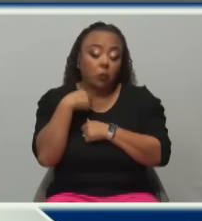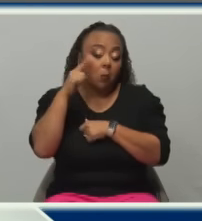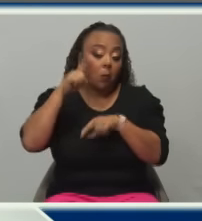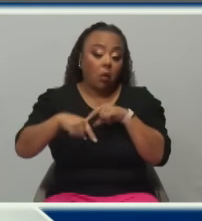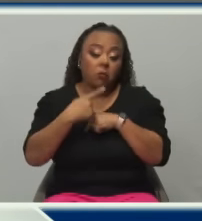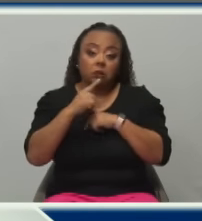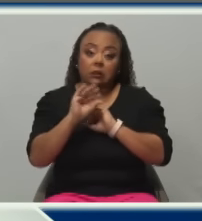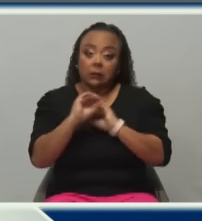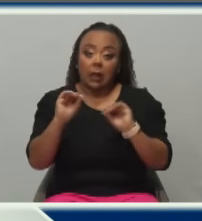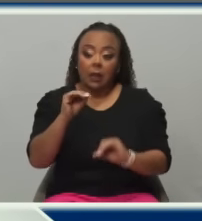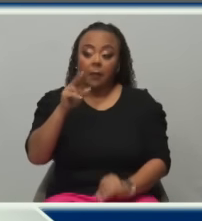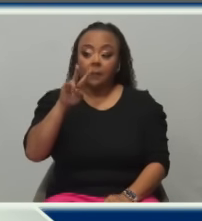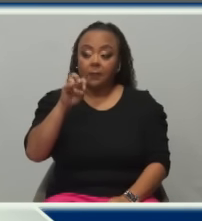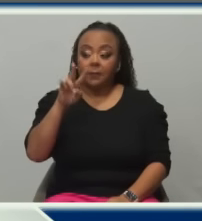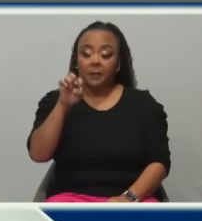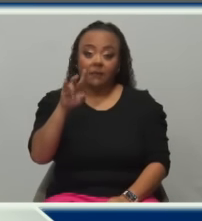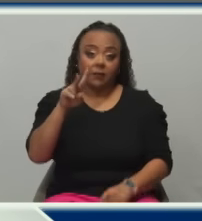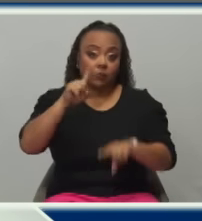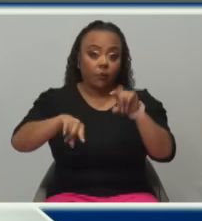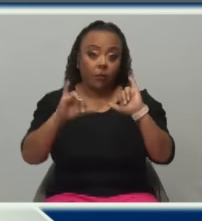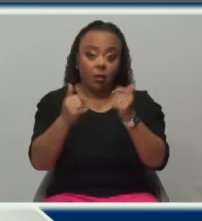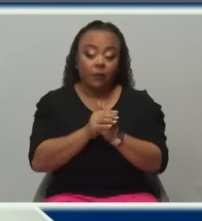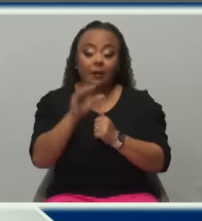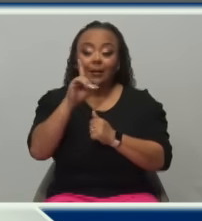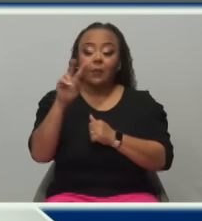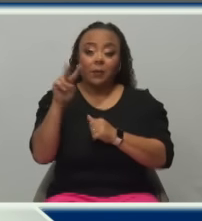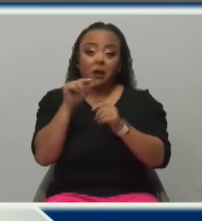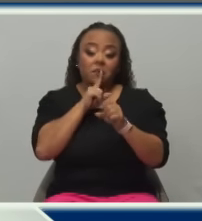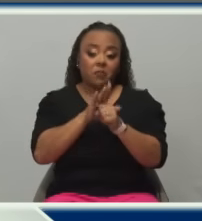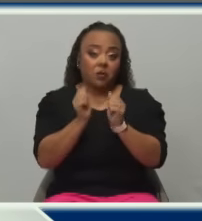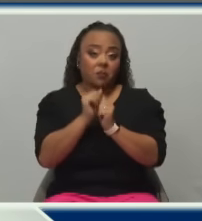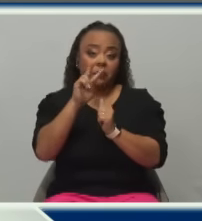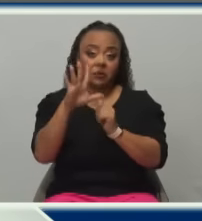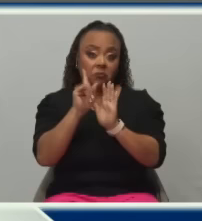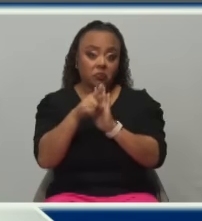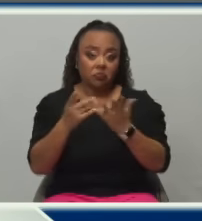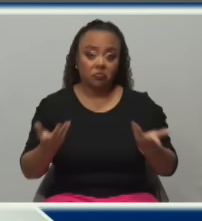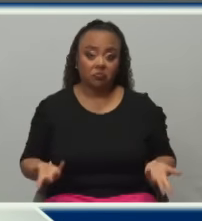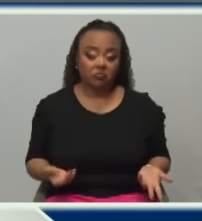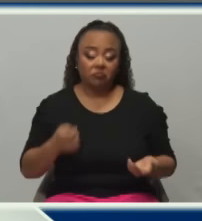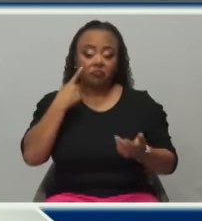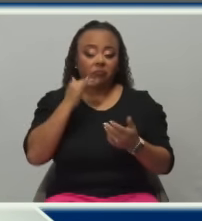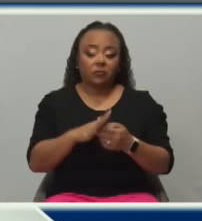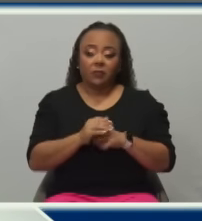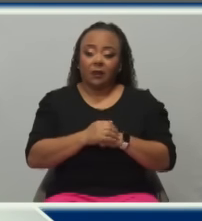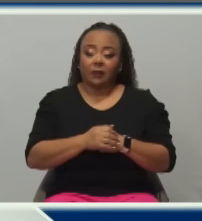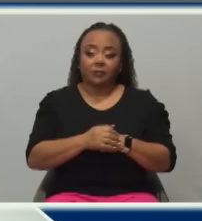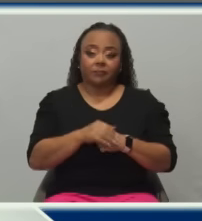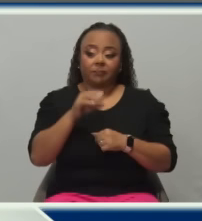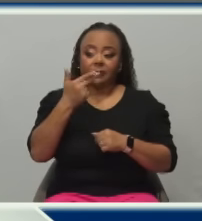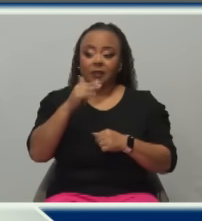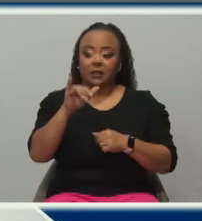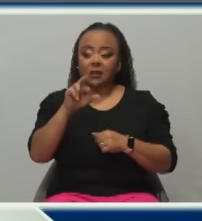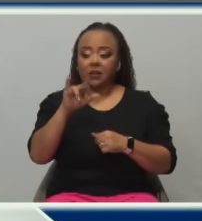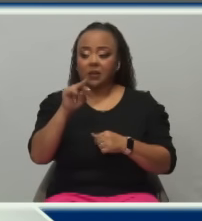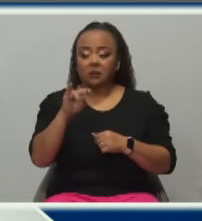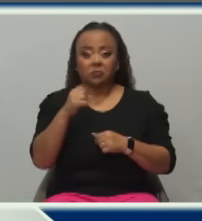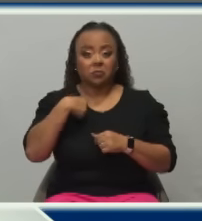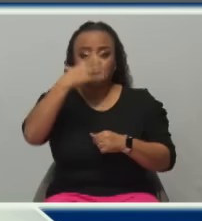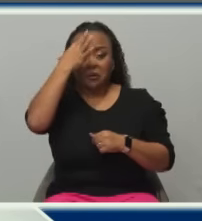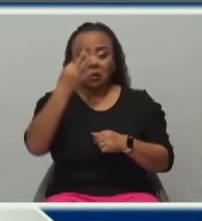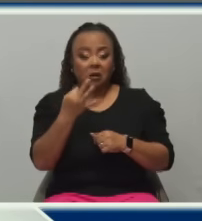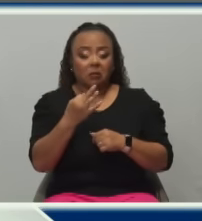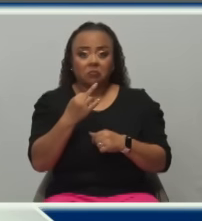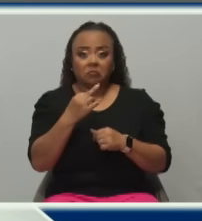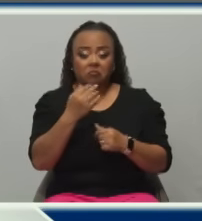Gino Vivi no ha jugado está lesionado Deer Vega ha cumplido con 25 minutos me parecería muy ingrato Chirino creo que se se lesionó por lo menos